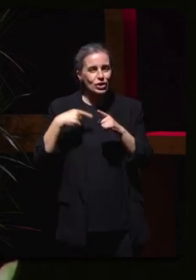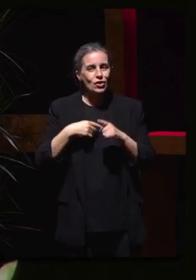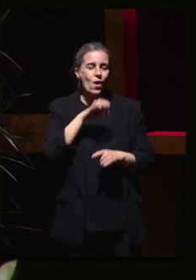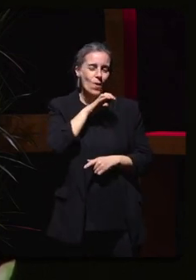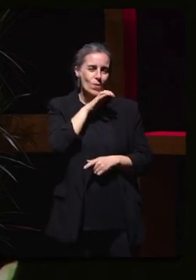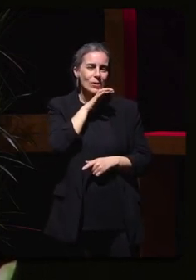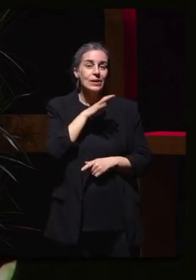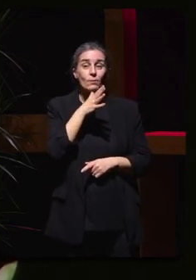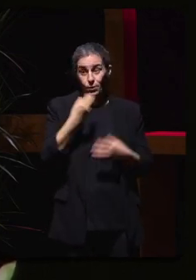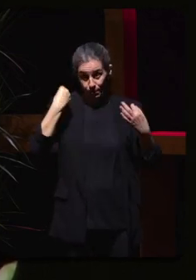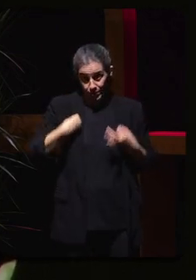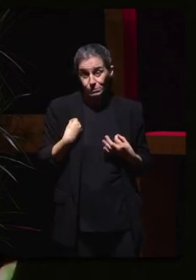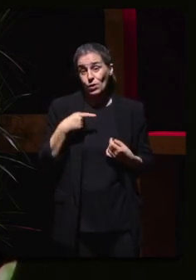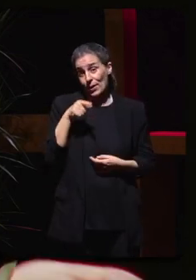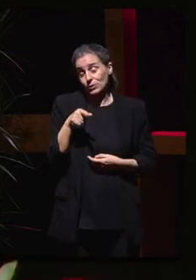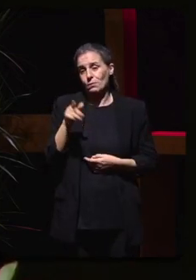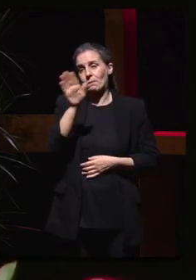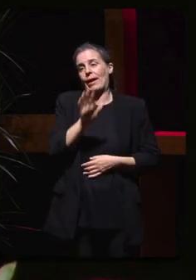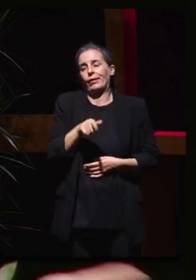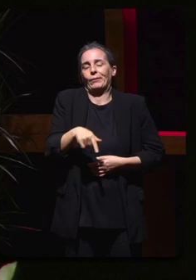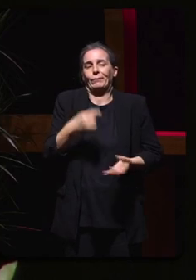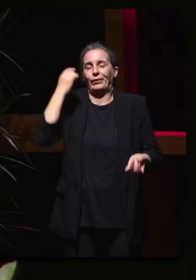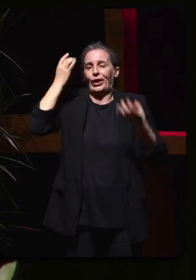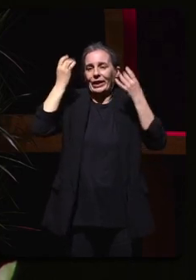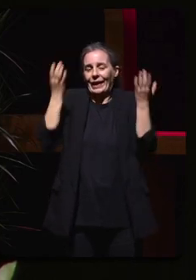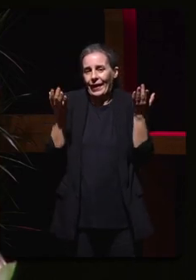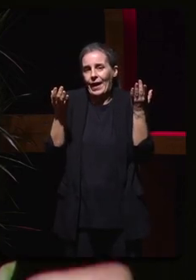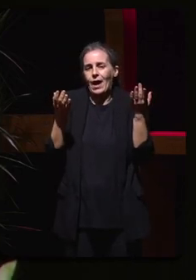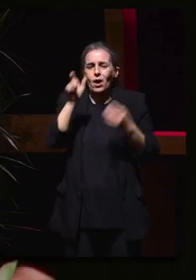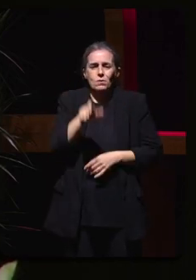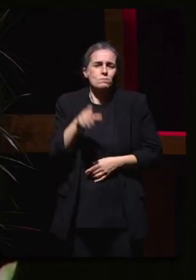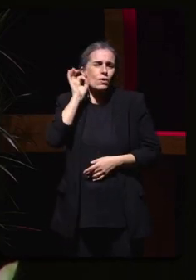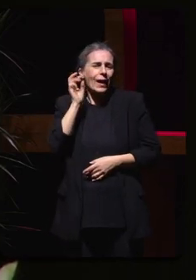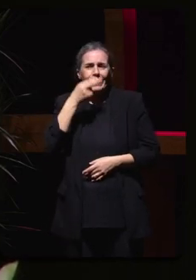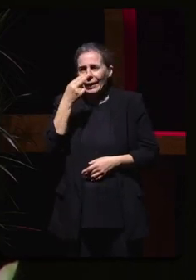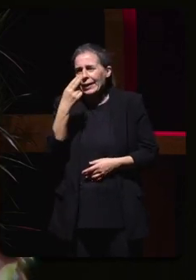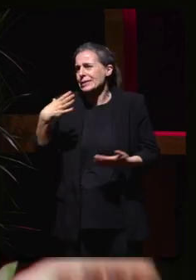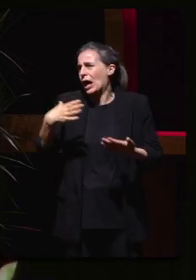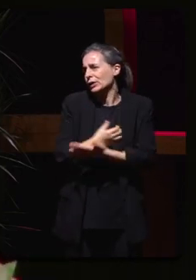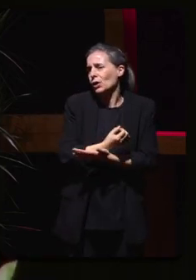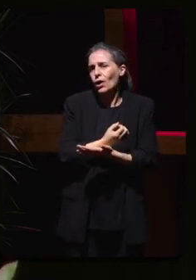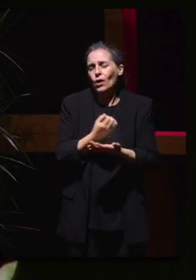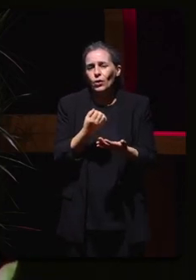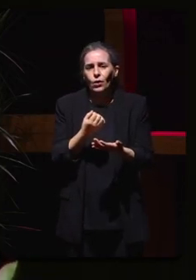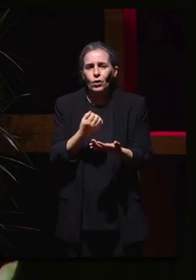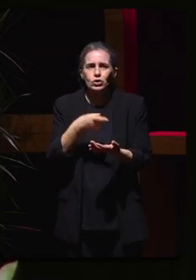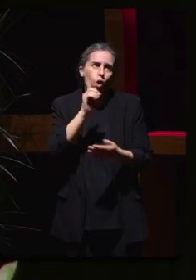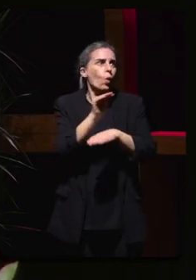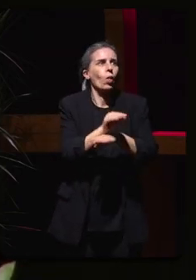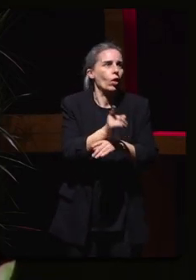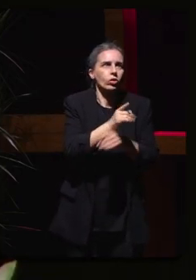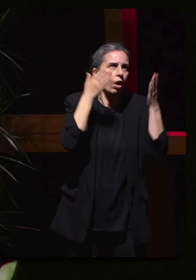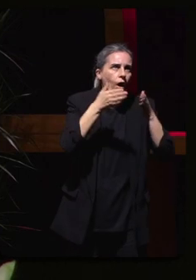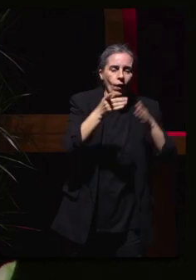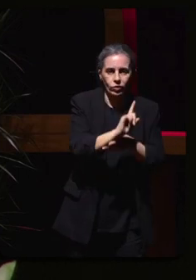porque efectivamente eso que ahora parece, pero vaya tontería, ¿no? Lo de que a las mujeres nos interesa todo y de que no solo los cuidados y que tenemos que